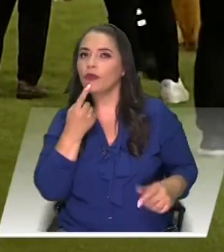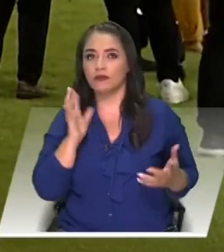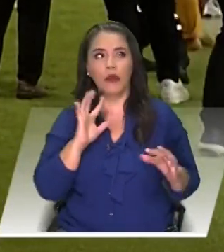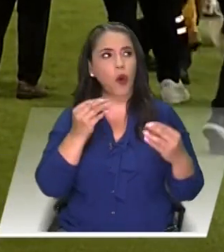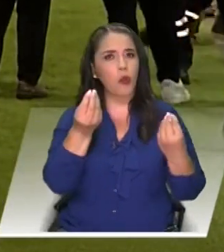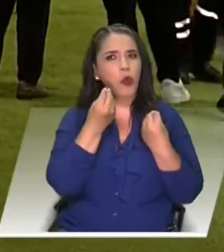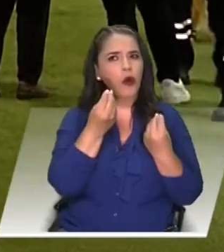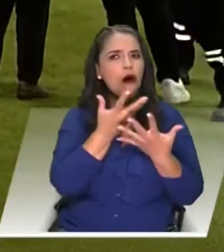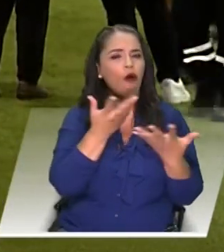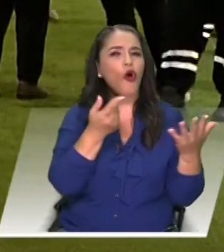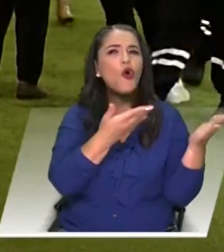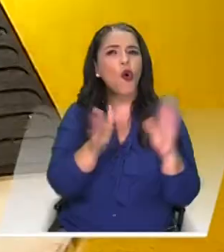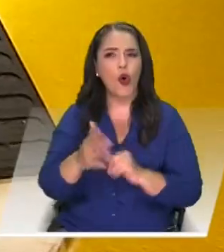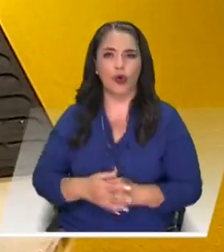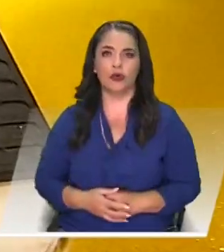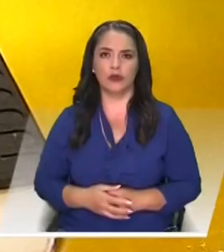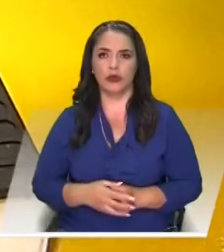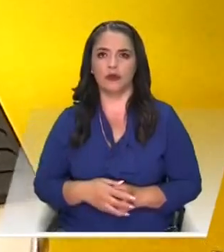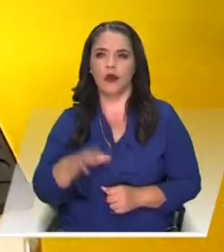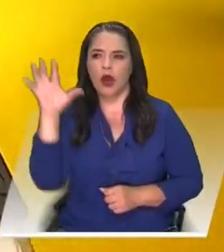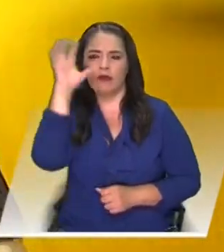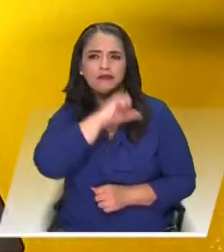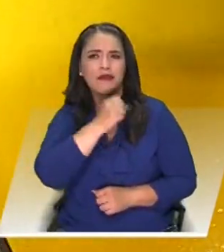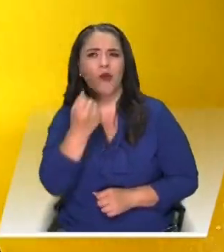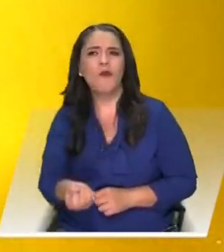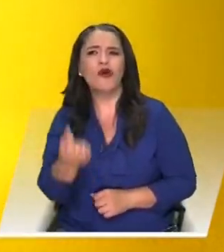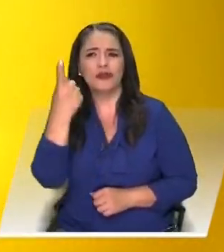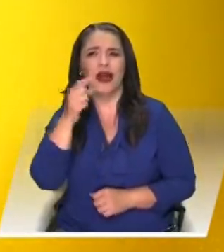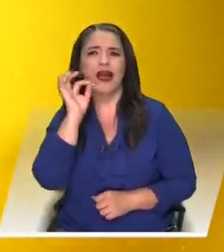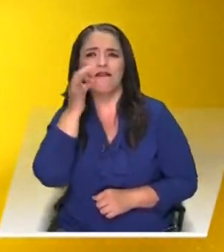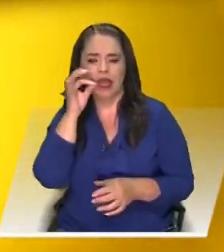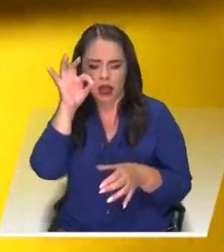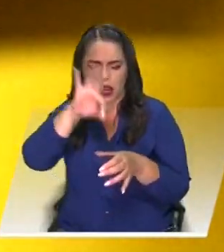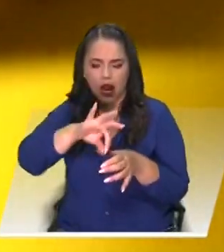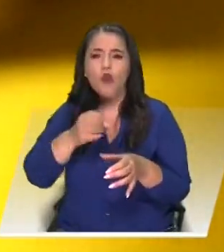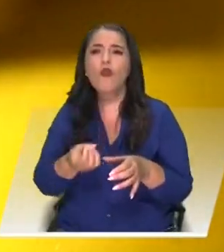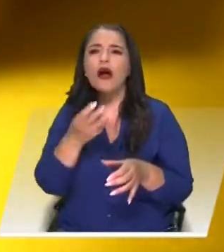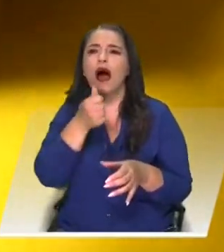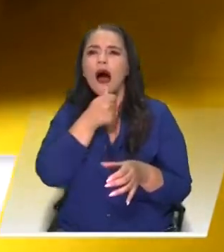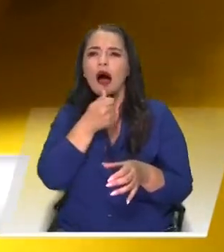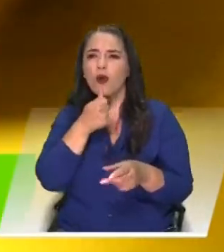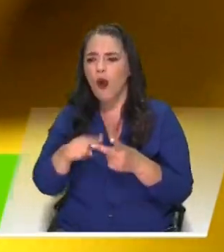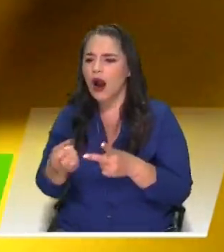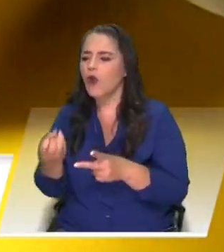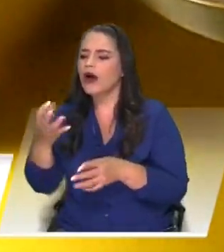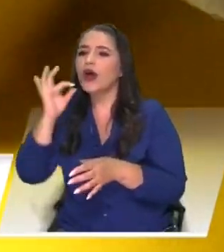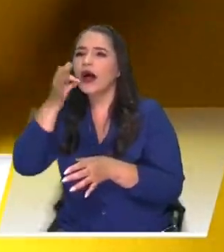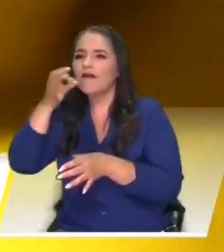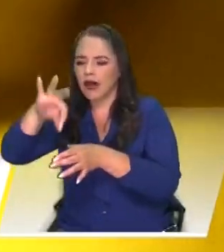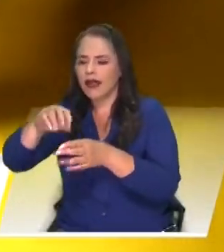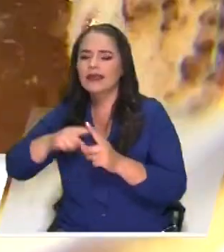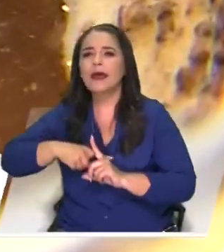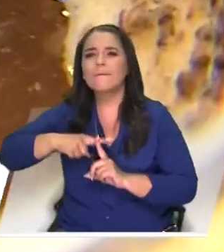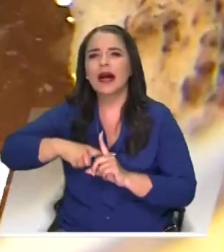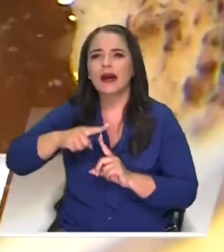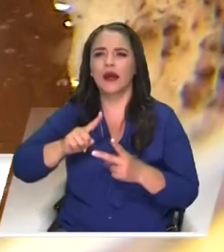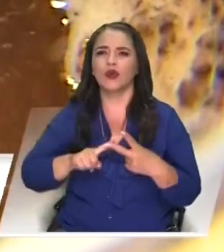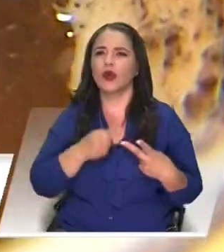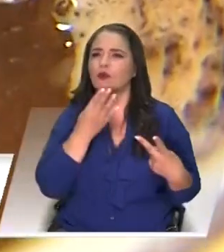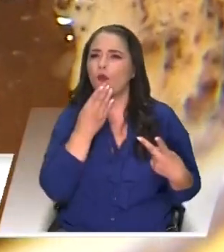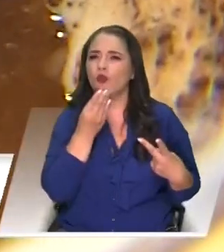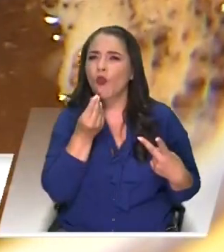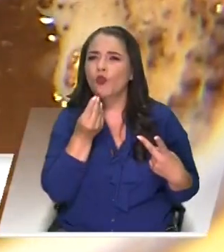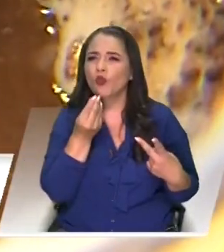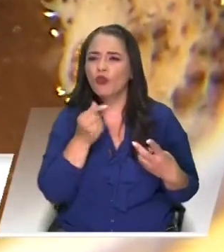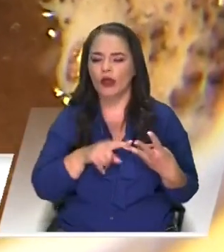preparación? ¿Por qué hay que descubrir cómo preparar? ¿Cuál es la cantidad correcta de agua, de café, la temperatura, los sabores, los